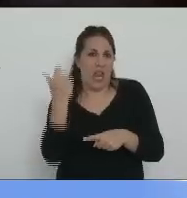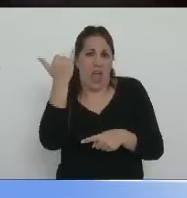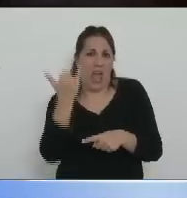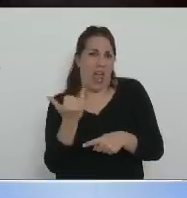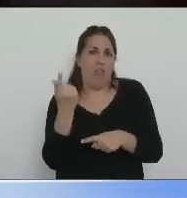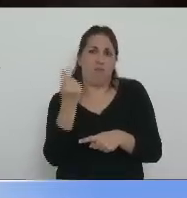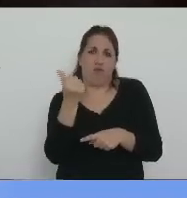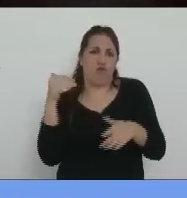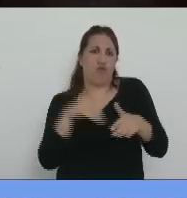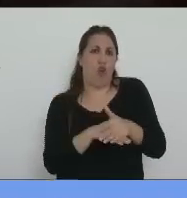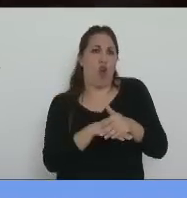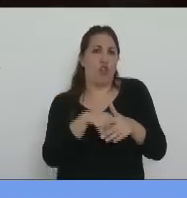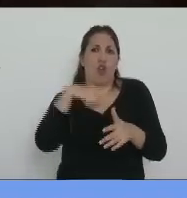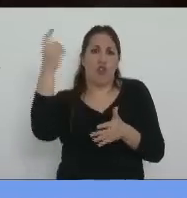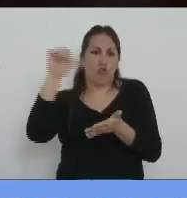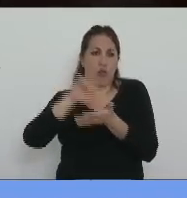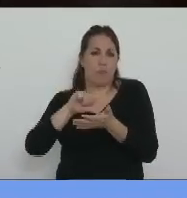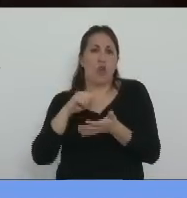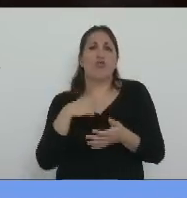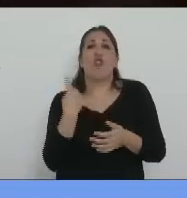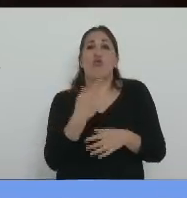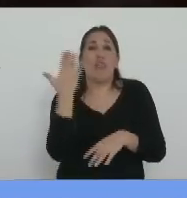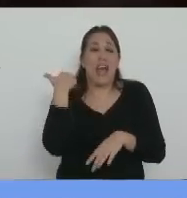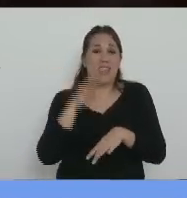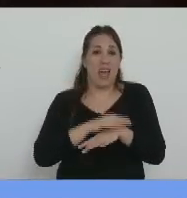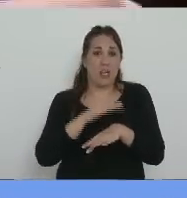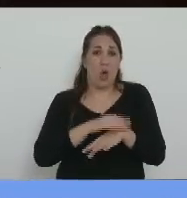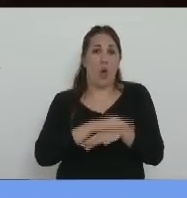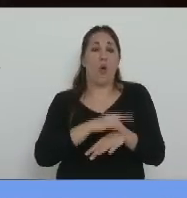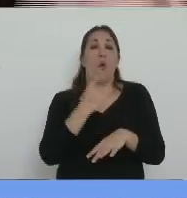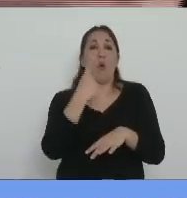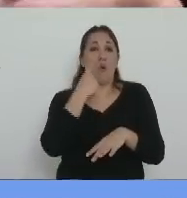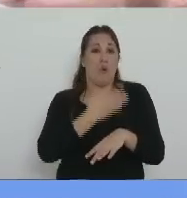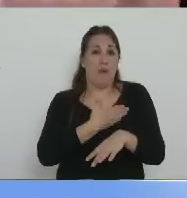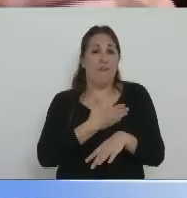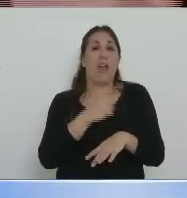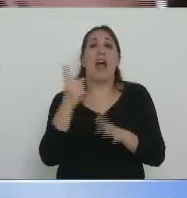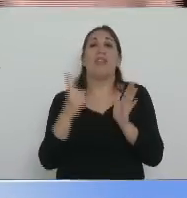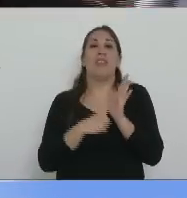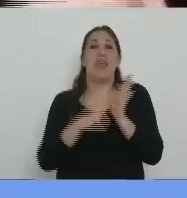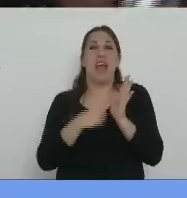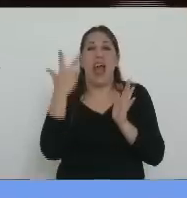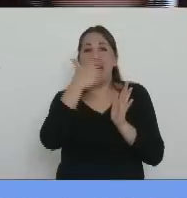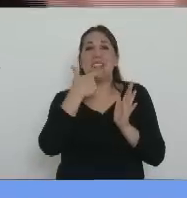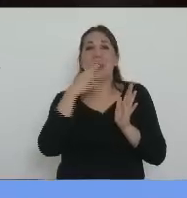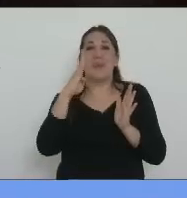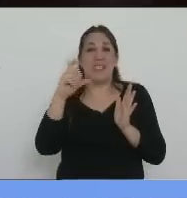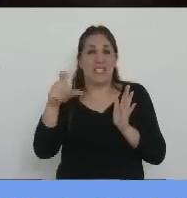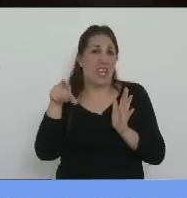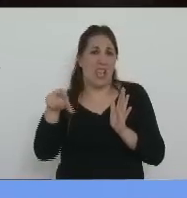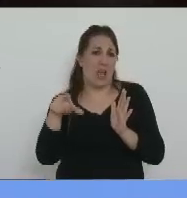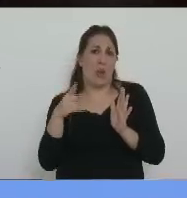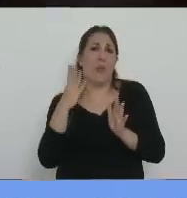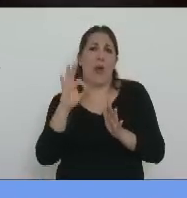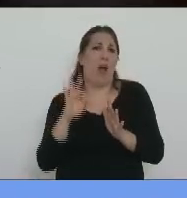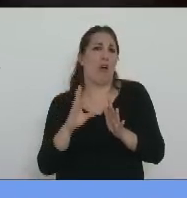nosotros tuvimos al cargo de la uis al titular de ley uy sí que es el banco más estafador en el mundo